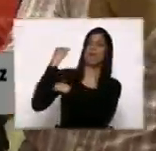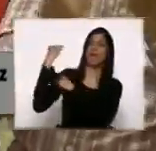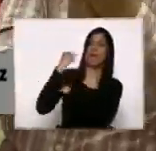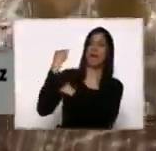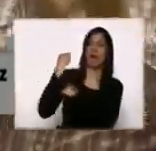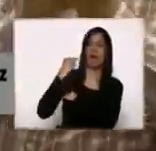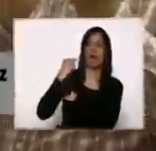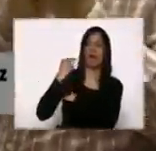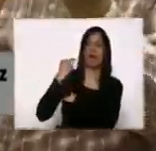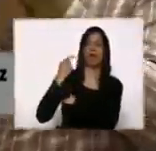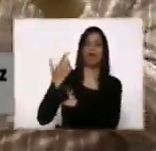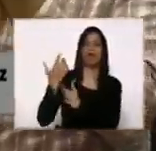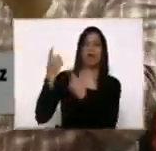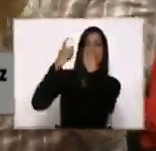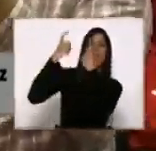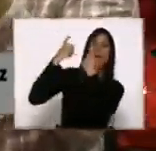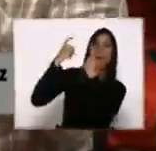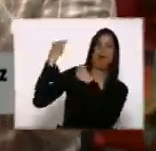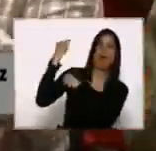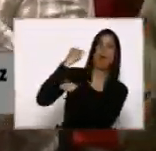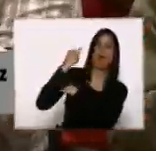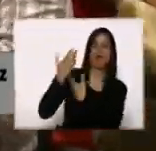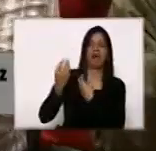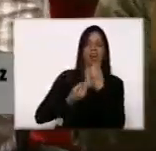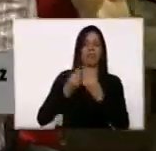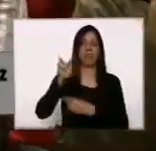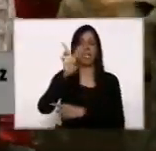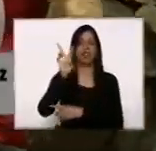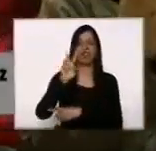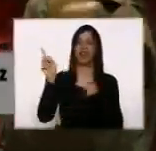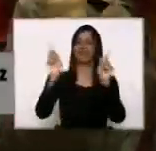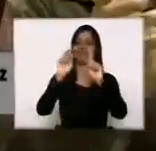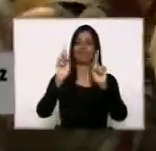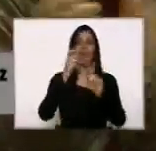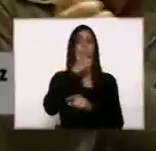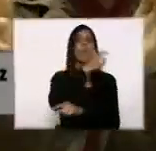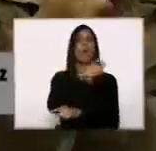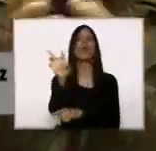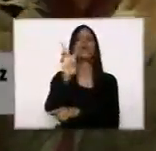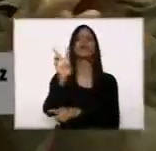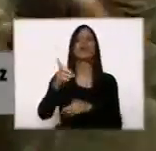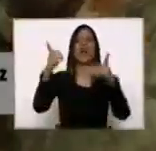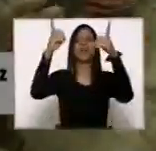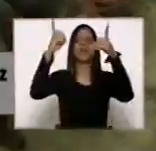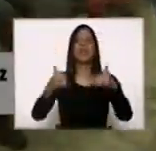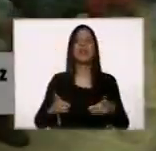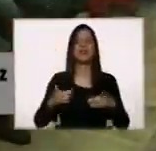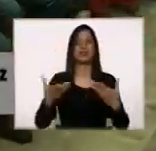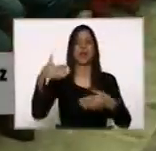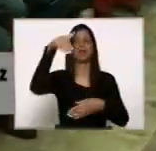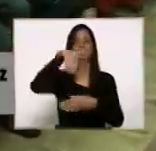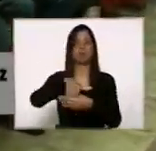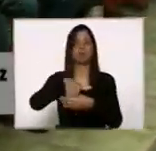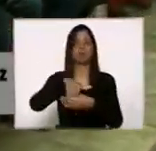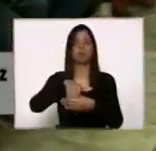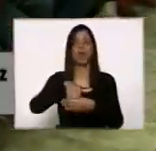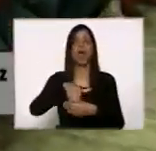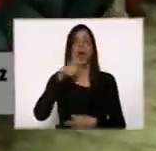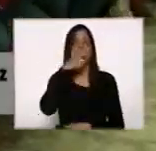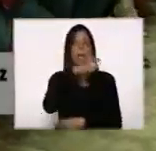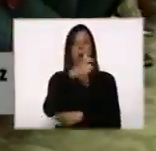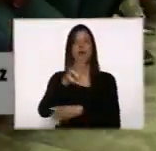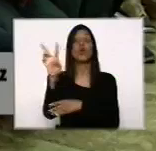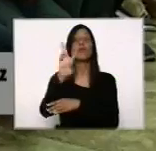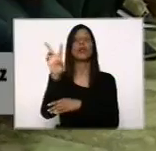nosotros o a decirnos qué es lo que debemos hacer, que lo decida nuestro pueblo. Este pueblo tiene